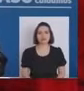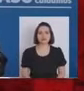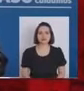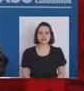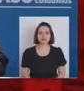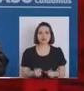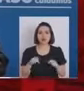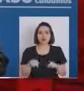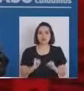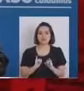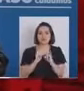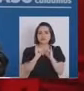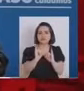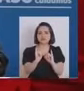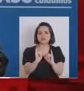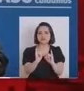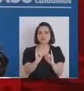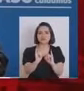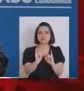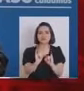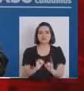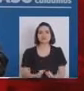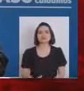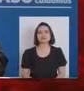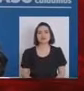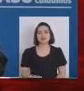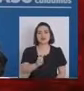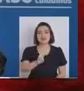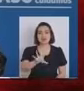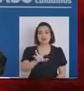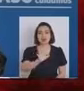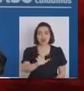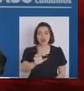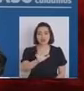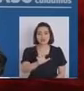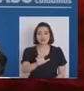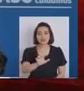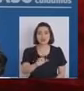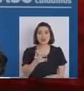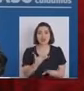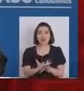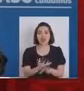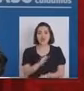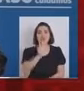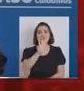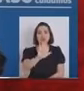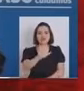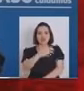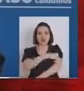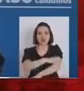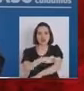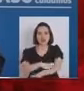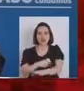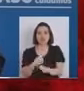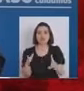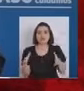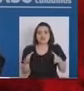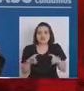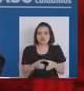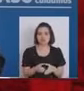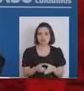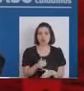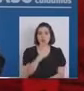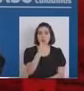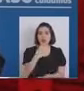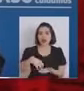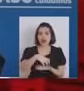a 15 millones de personas. Y aquí es clave la gestión que también se ha hecho con Sinovac, que es el laboratorio de origen